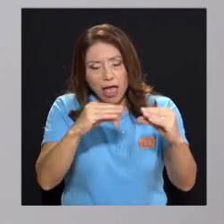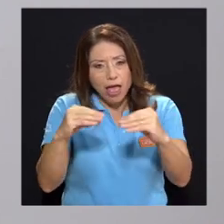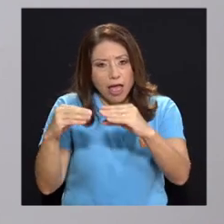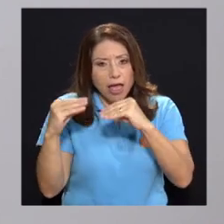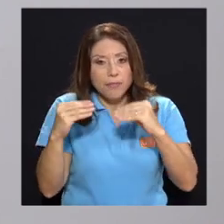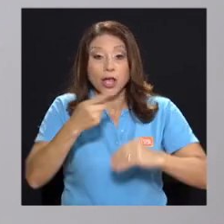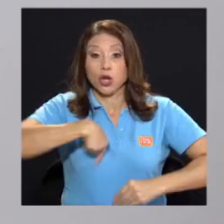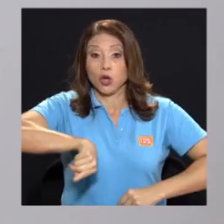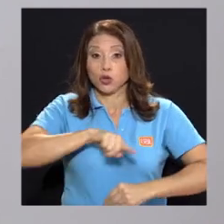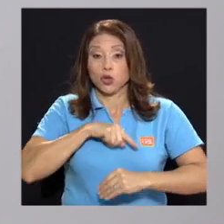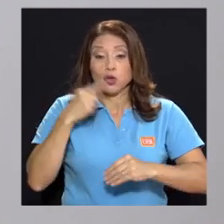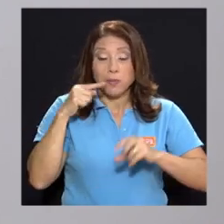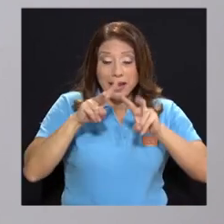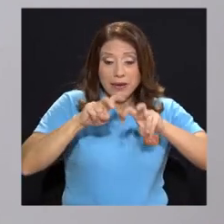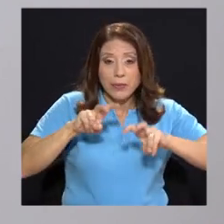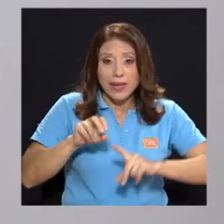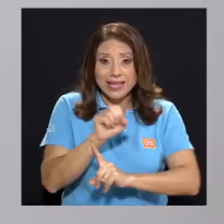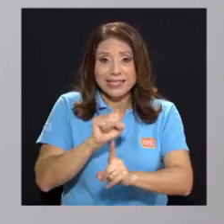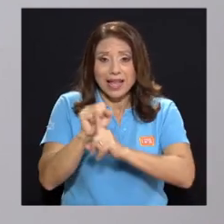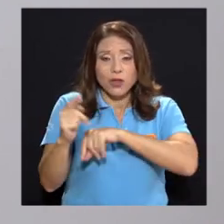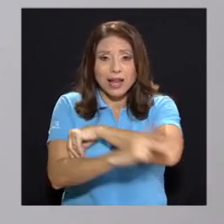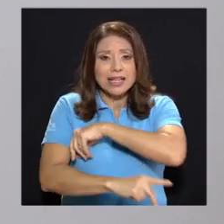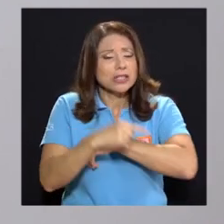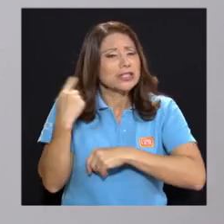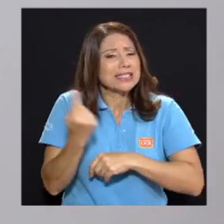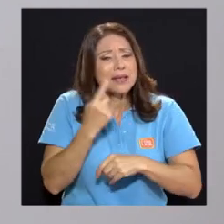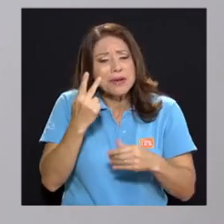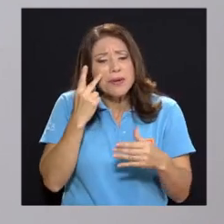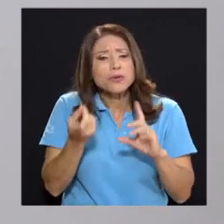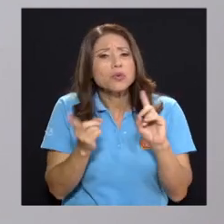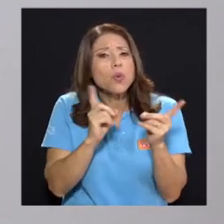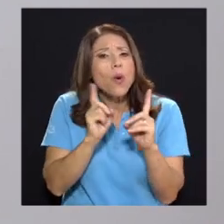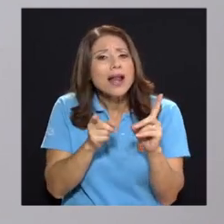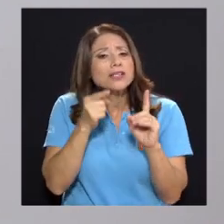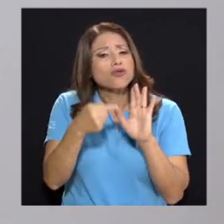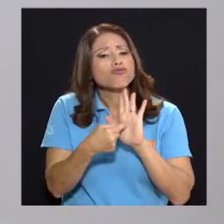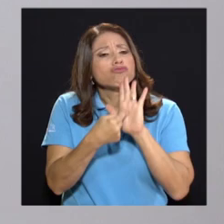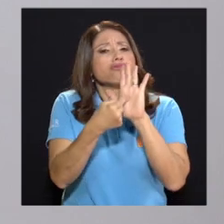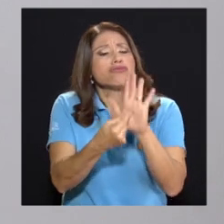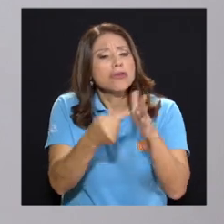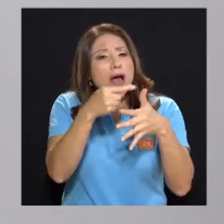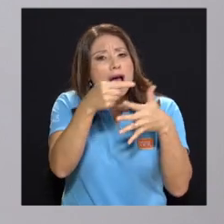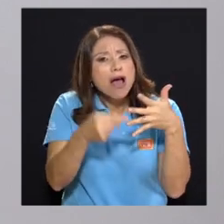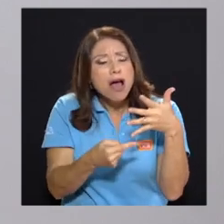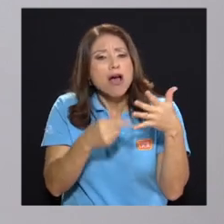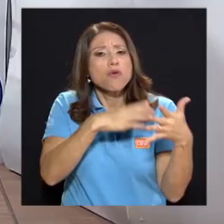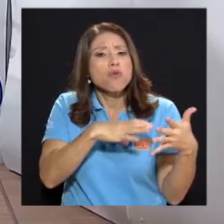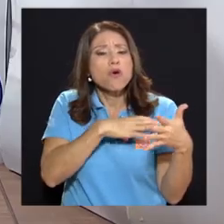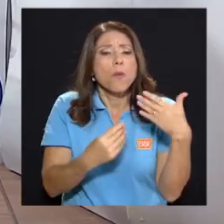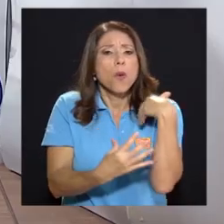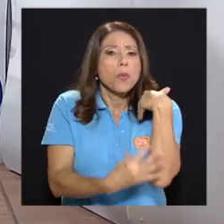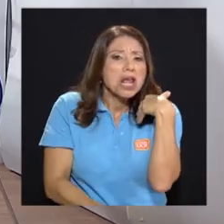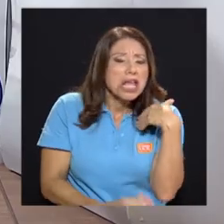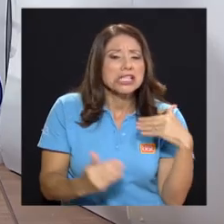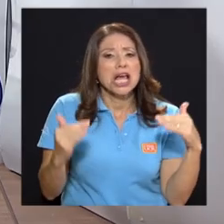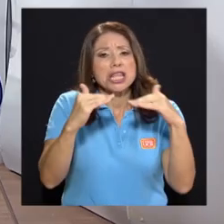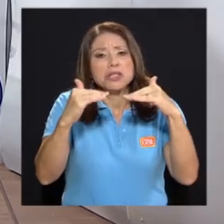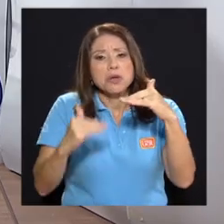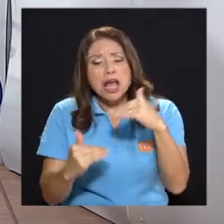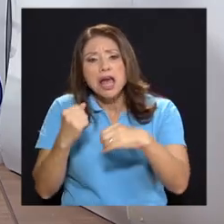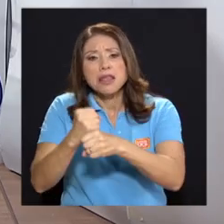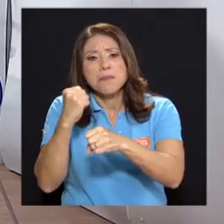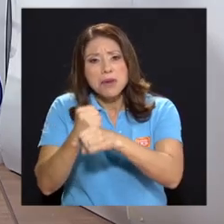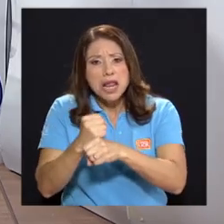los indicadores de pobreza los intimó indicadores de pobreza desigualdad de empleo estudiamos activamente ese tema pero nuevamente truco